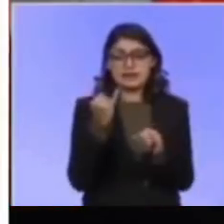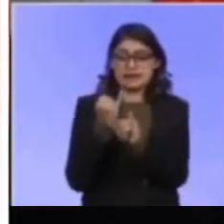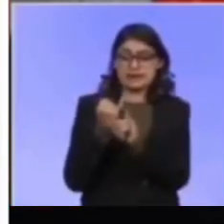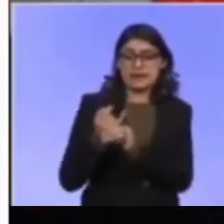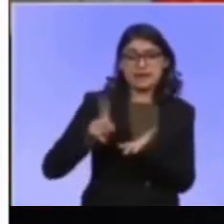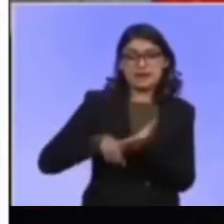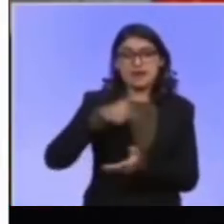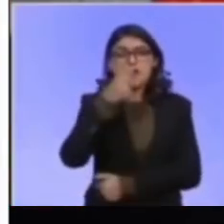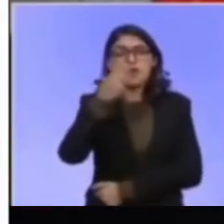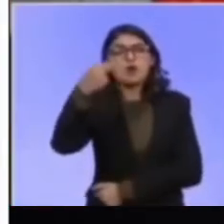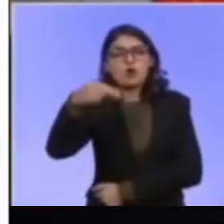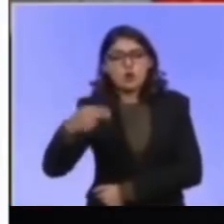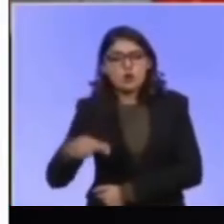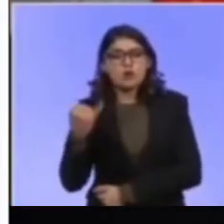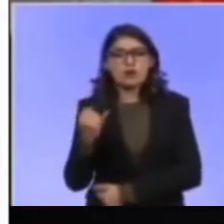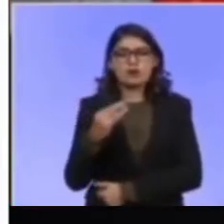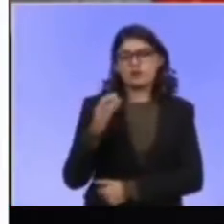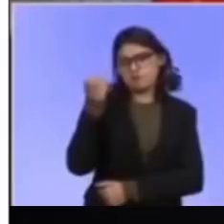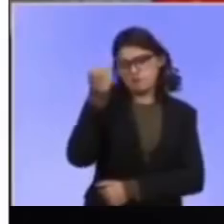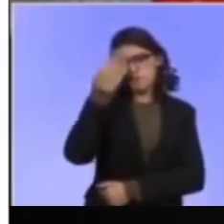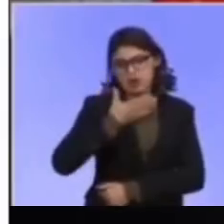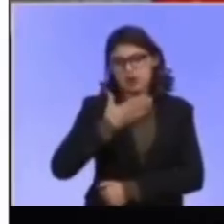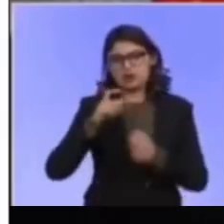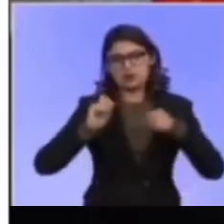activa la campanita nos vemos en el próximo vídeo